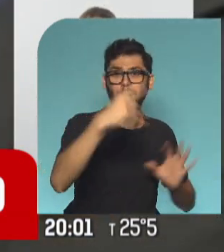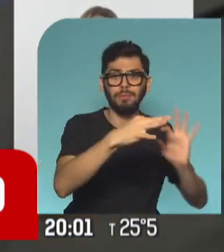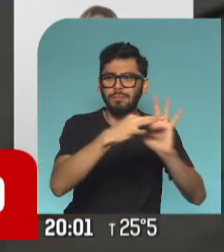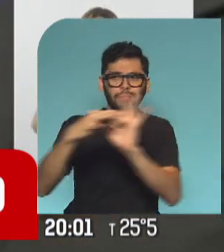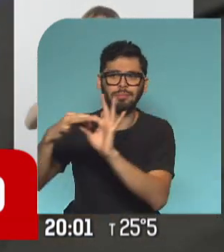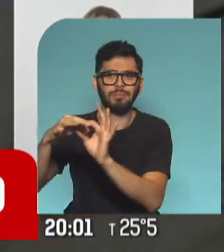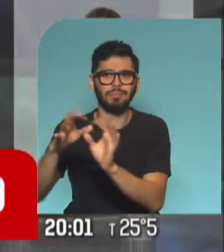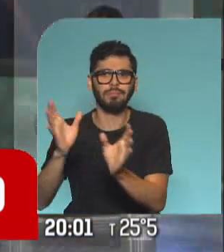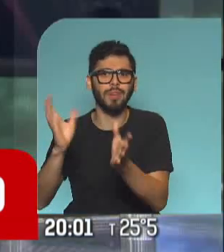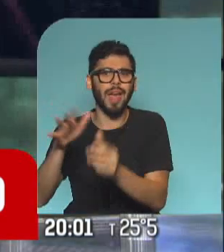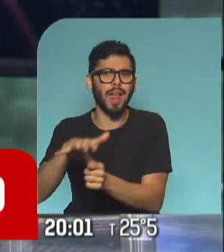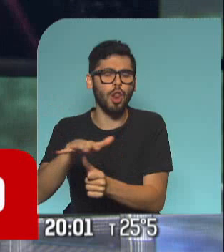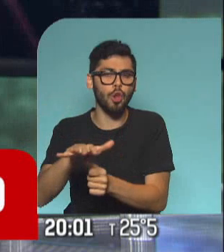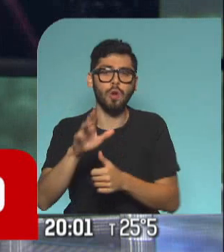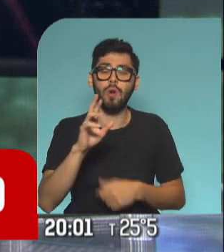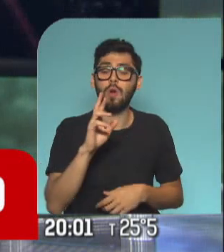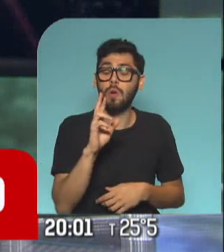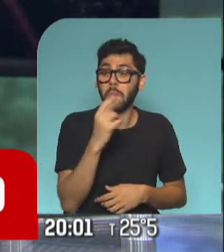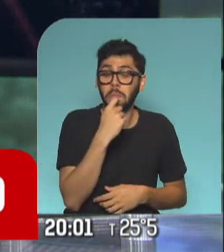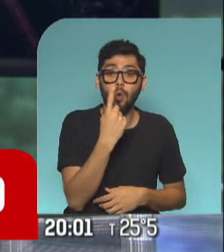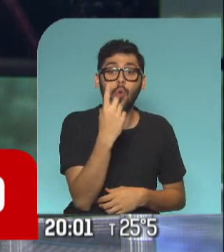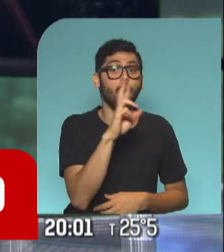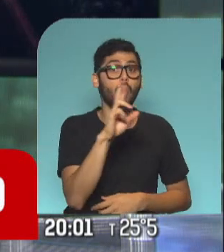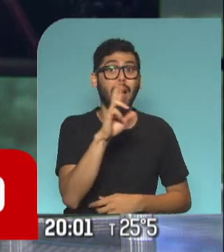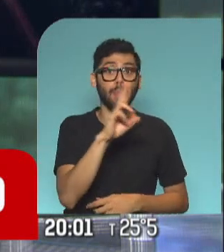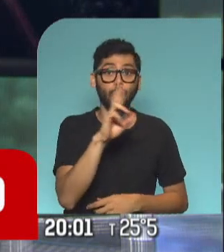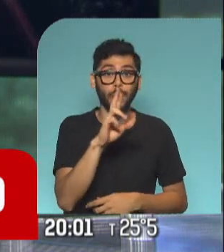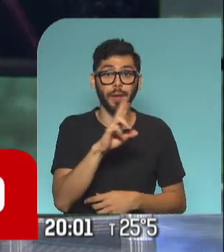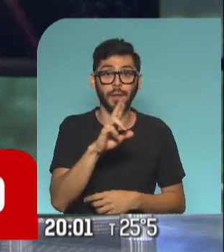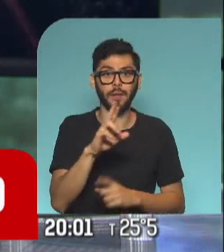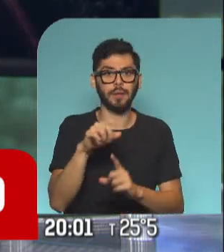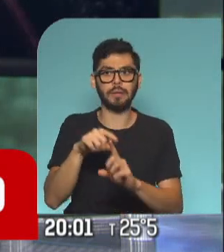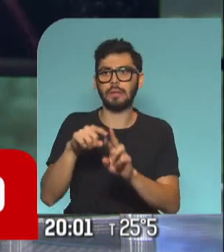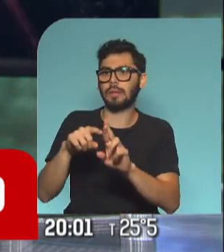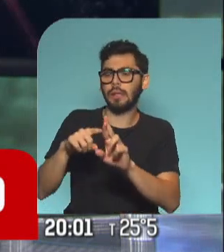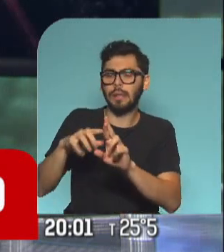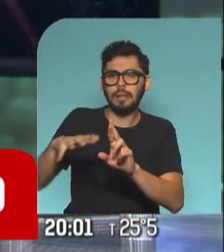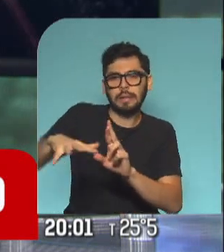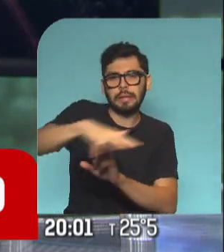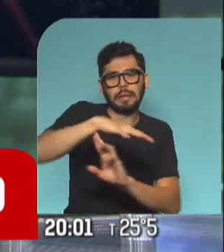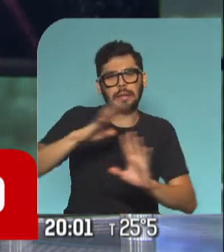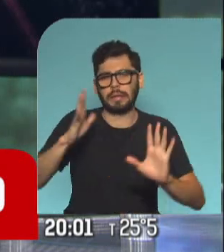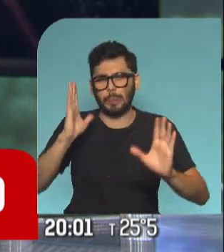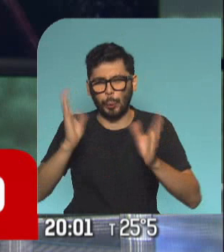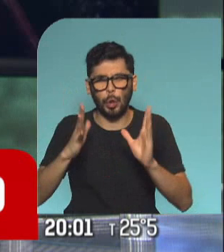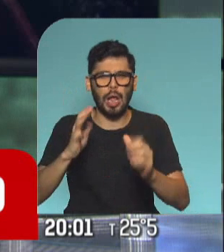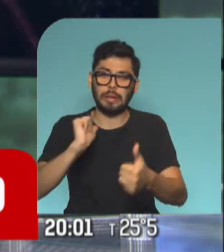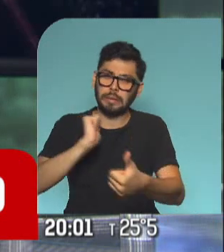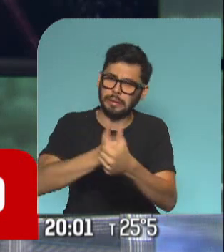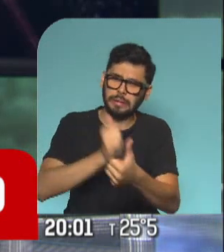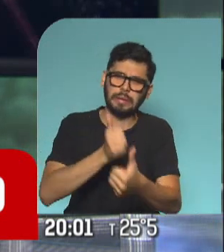una mujer que sale de un contexto violento y de acoso muchas veces es